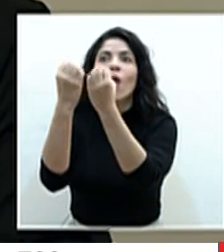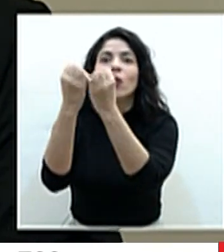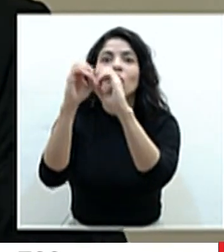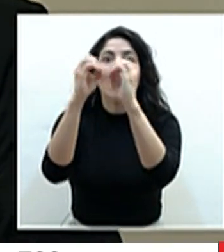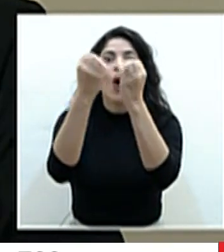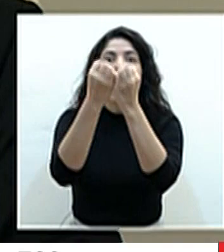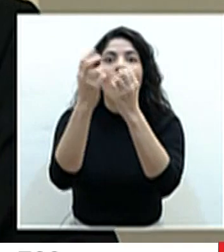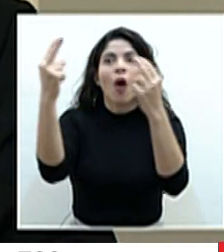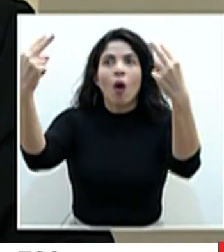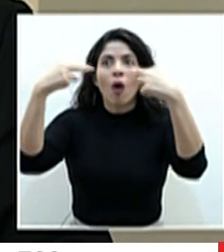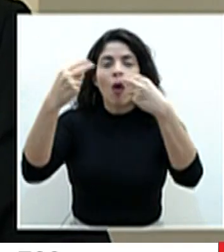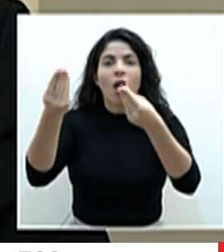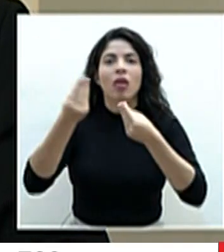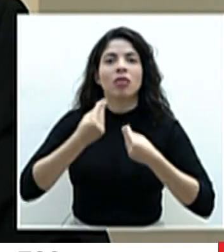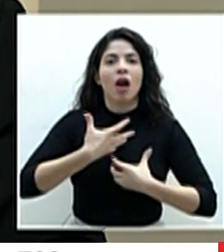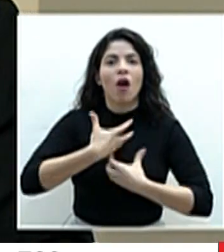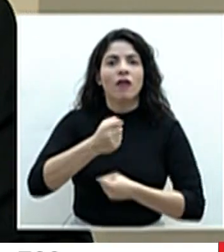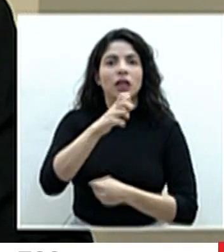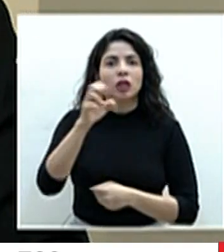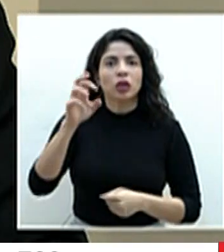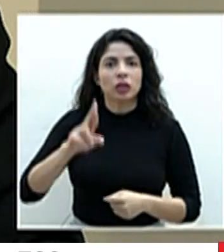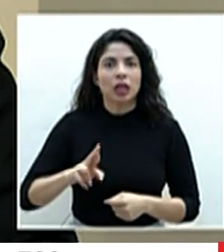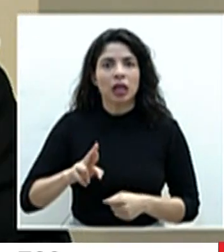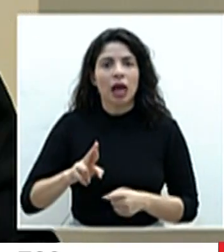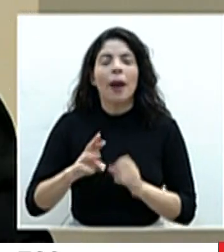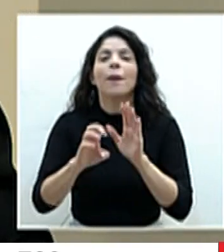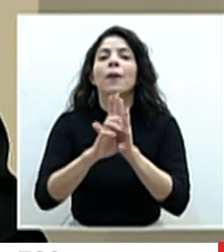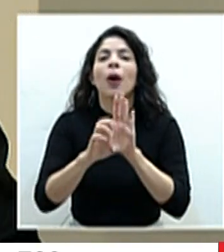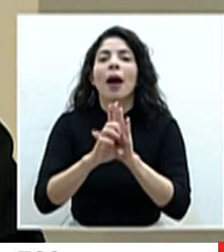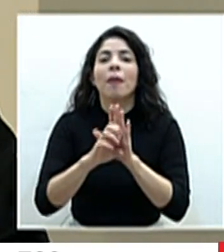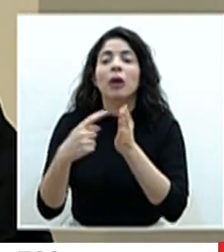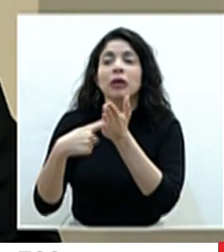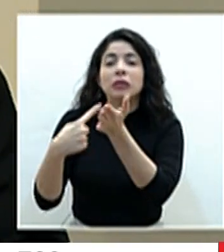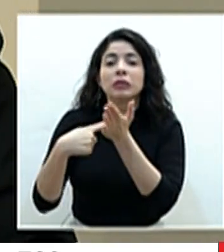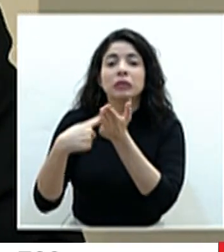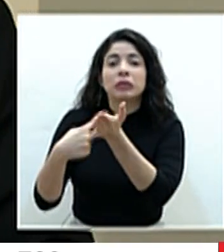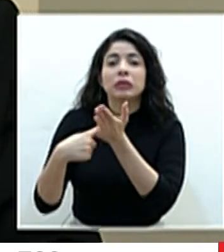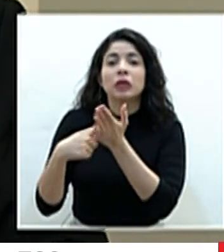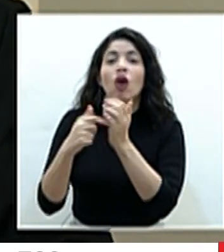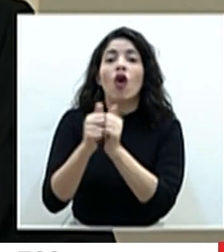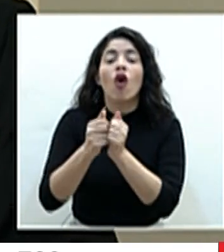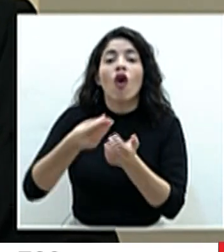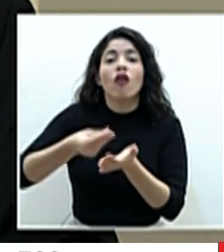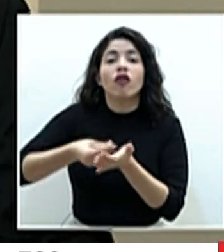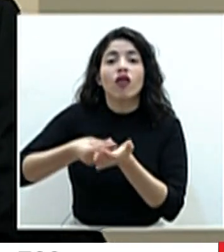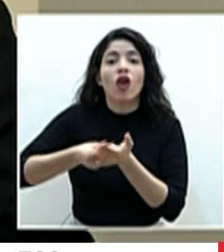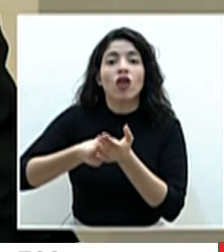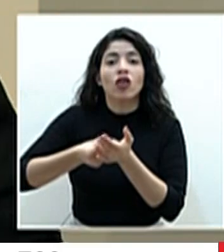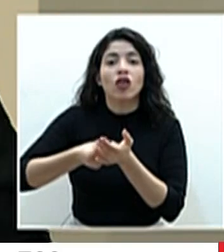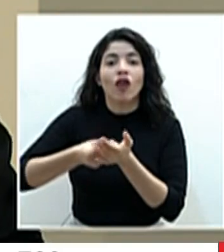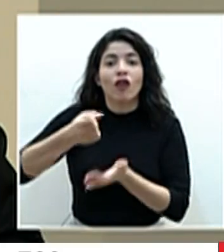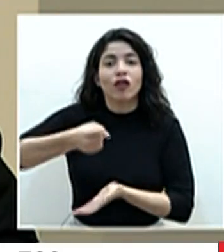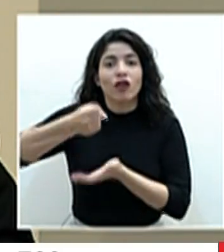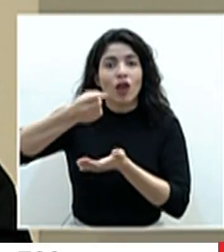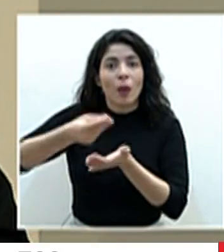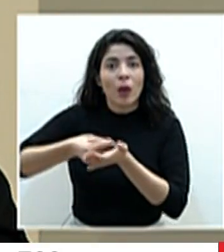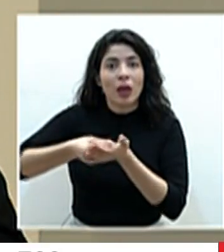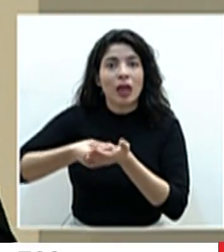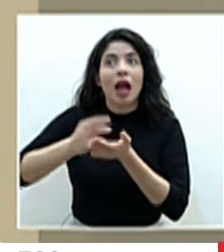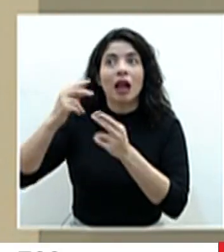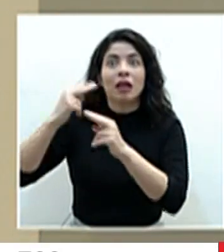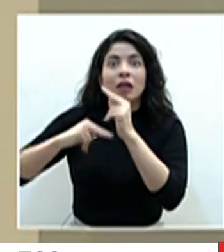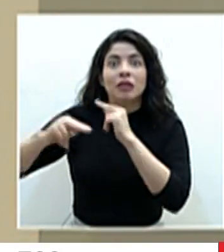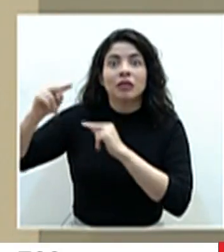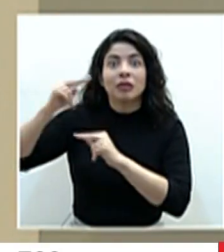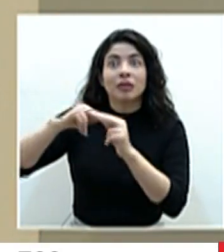la confianza en Costa Rica, como lo es en el caso de las conversaciones que hemos abierto con el Fondo Monetario, las mismas